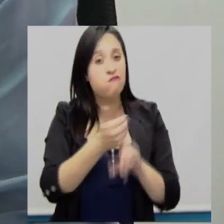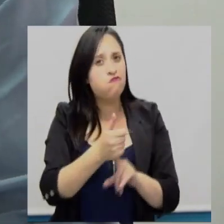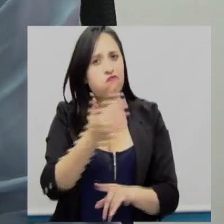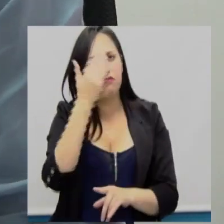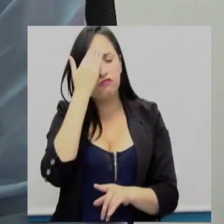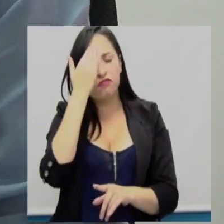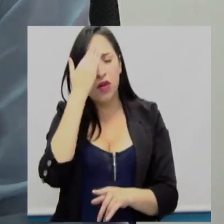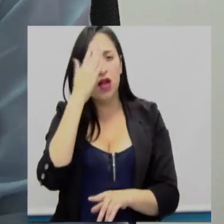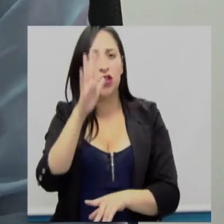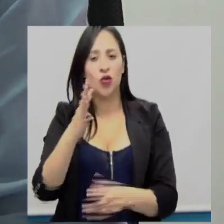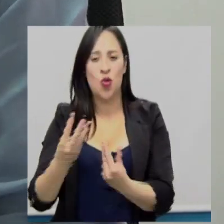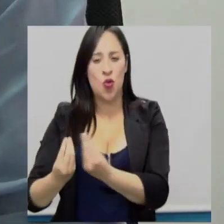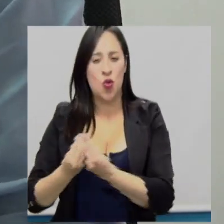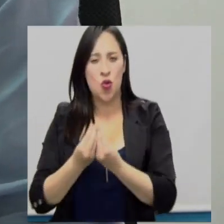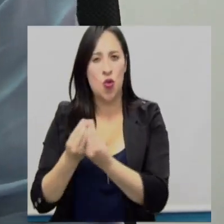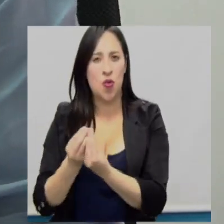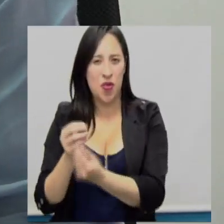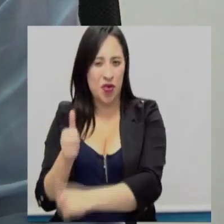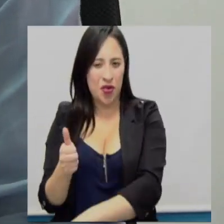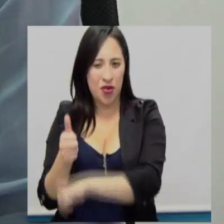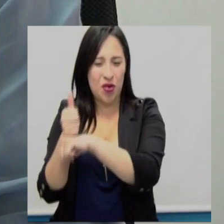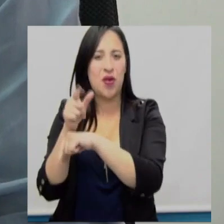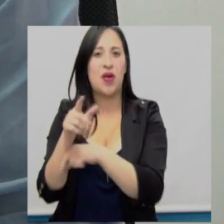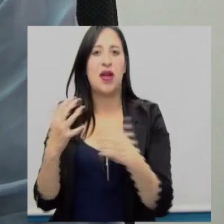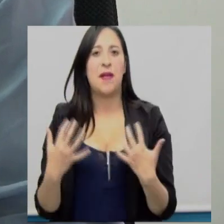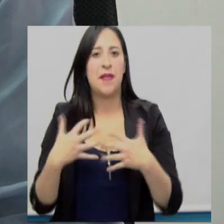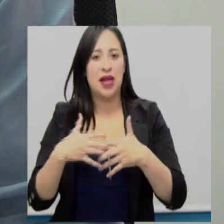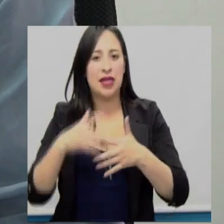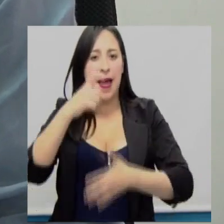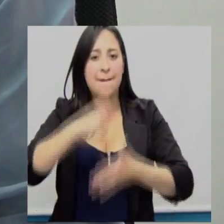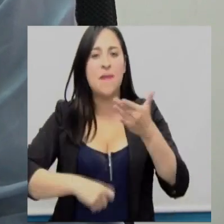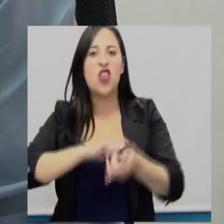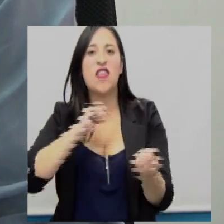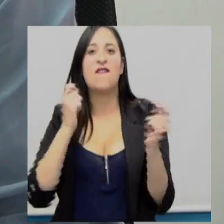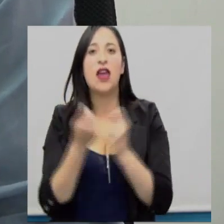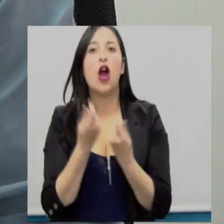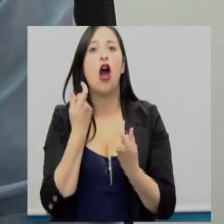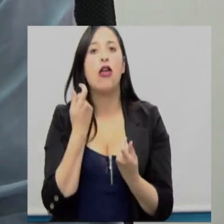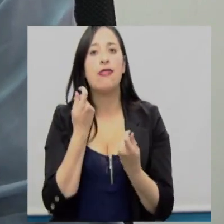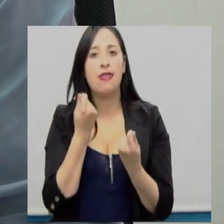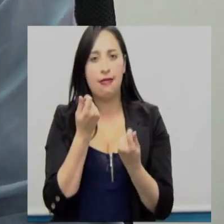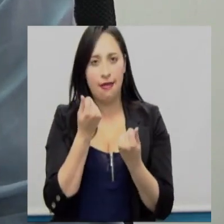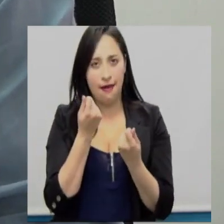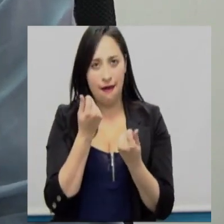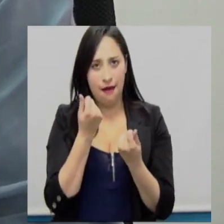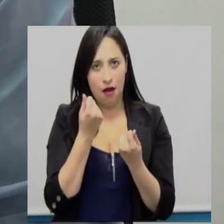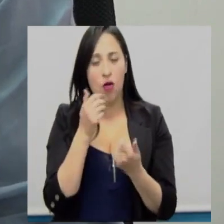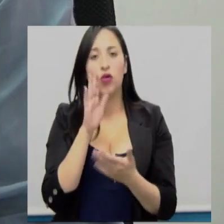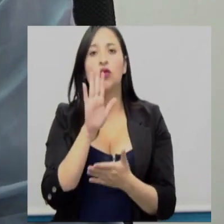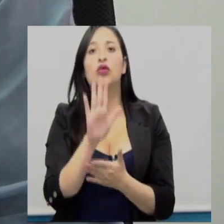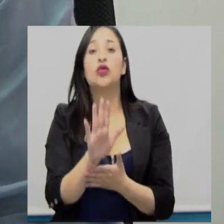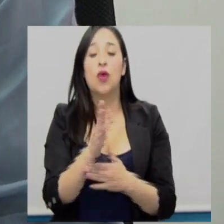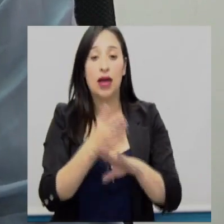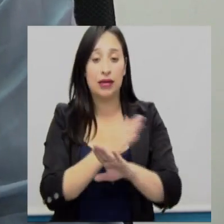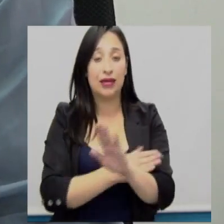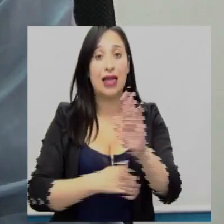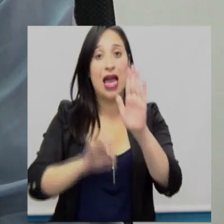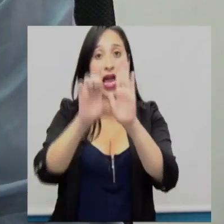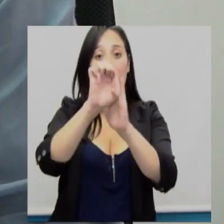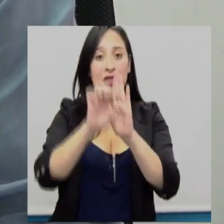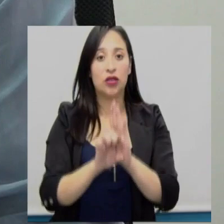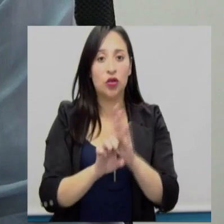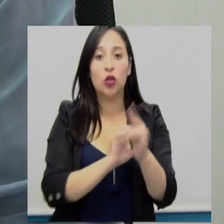junta directiva de dicha empresa había modificado los montos establecidos en los